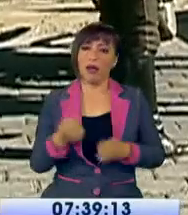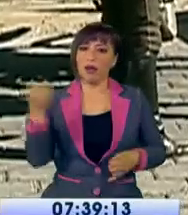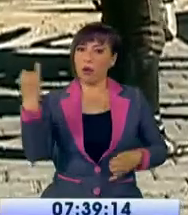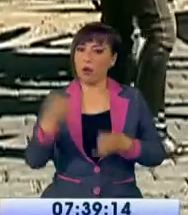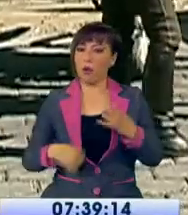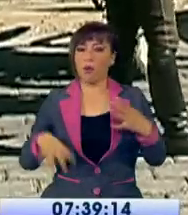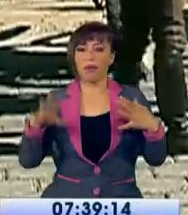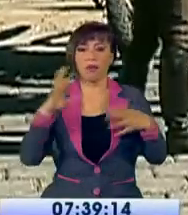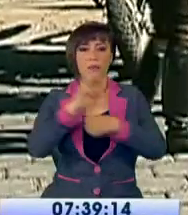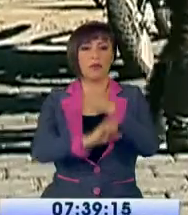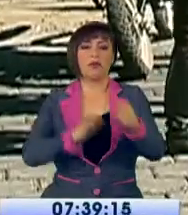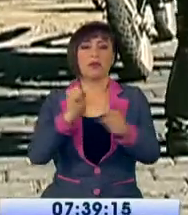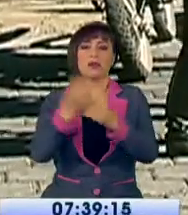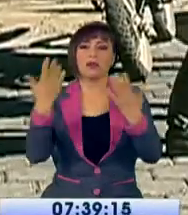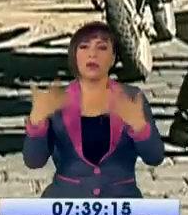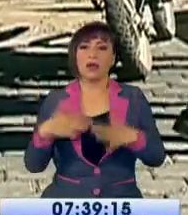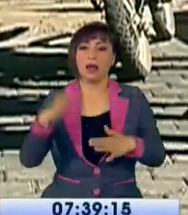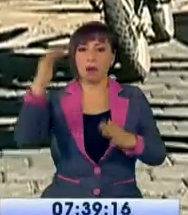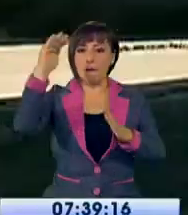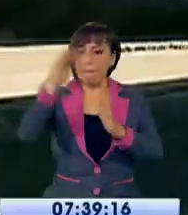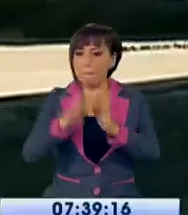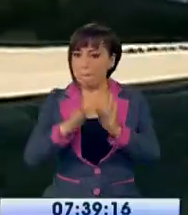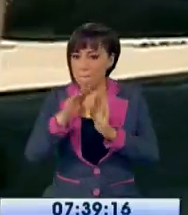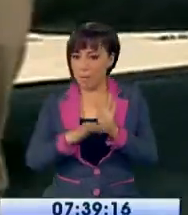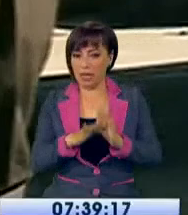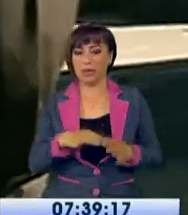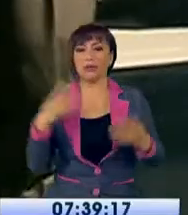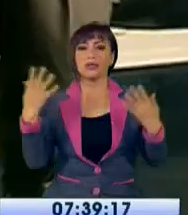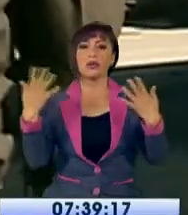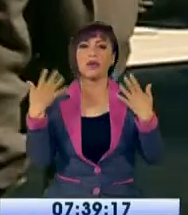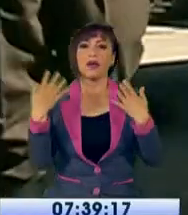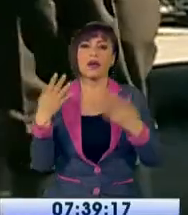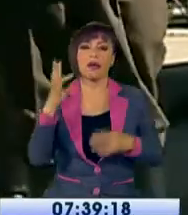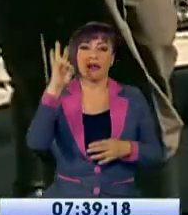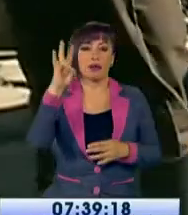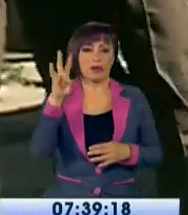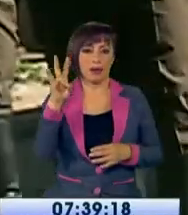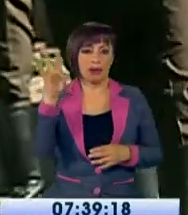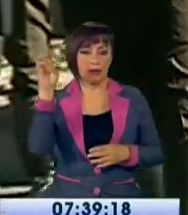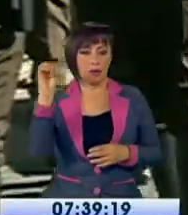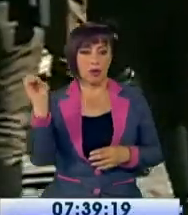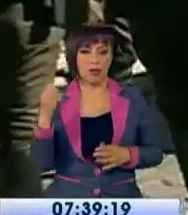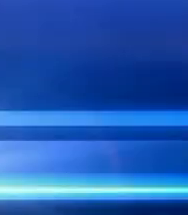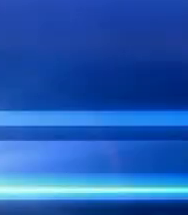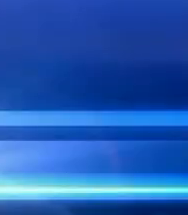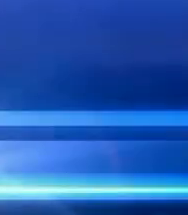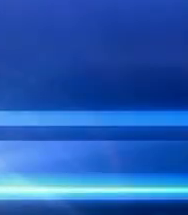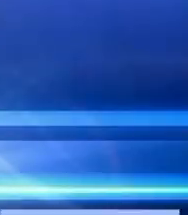con 5 casos por cada 100.000 habitantes y Guayaquil con 7, informó.